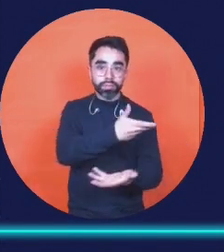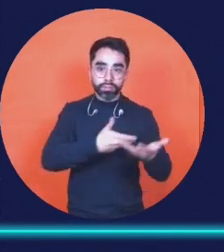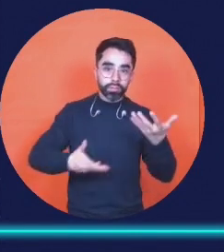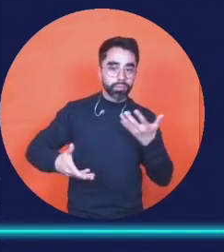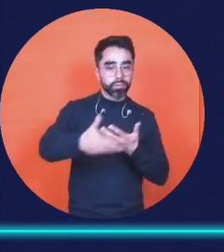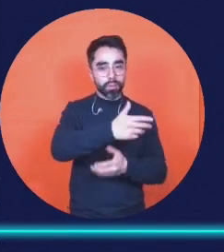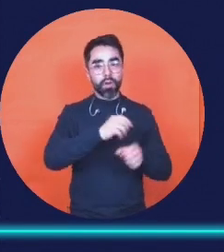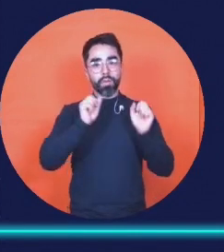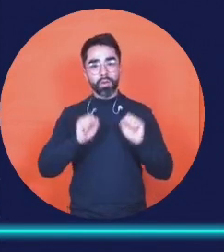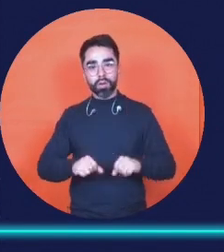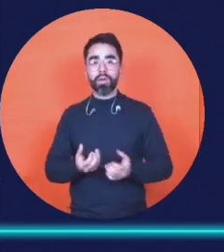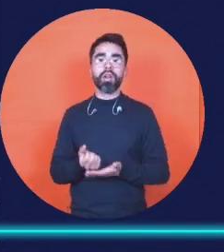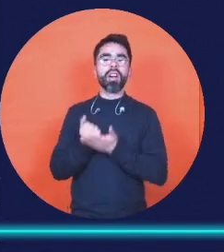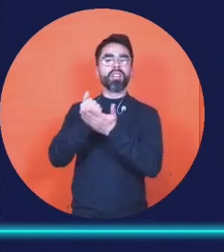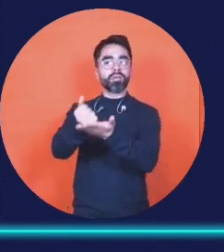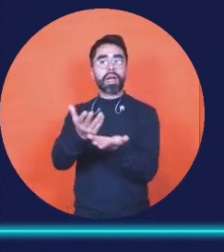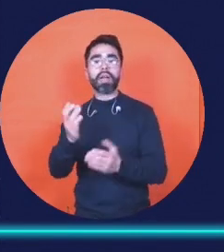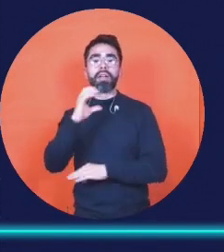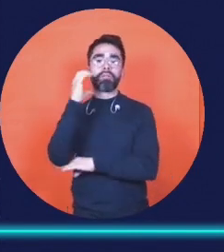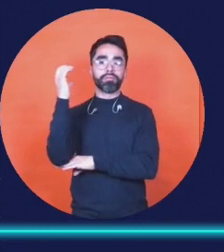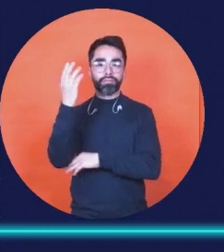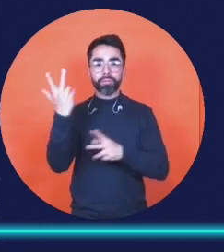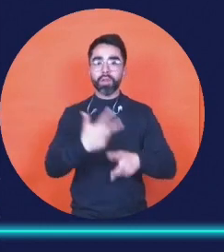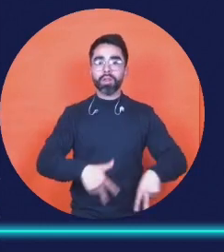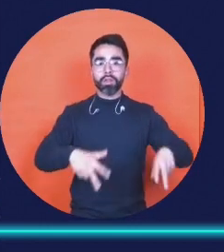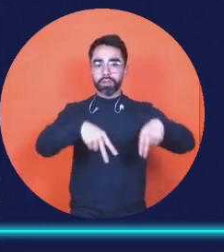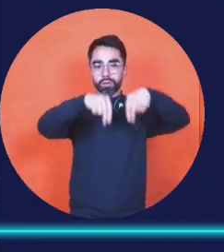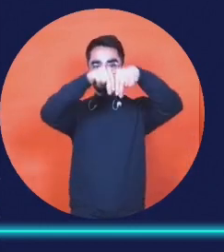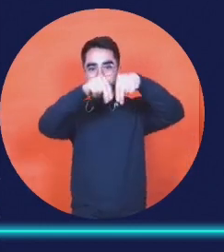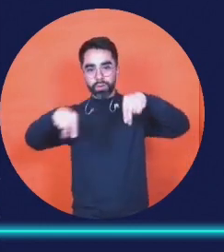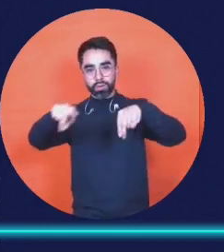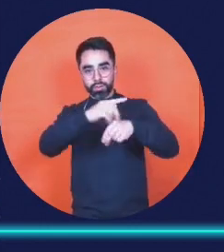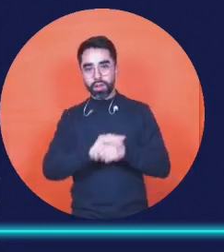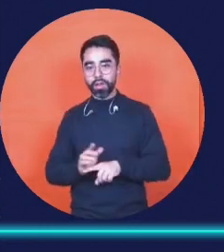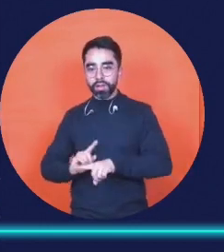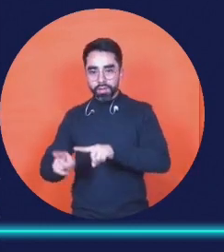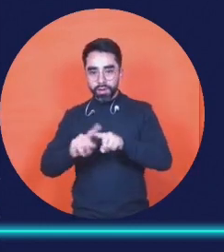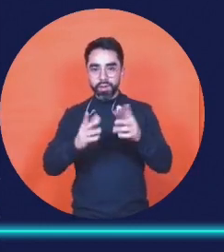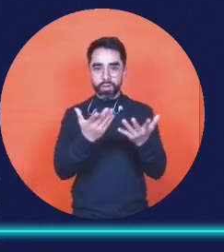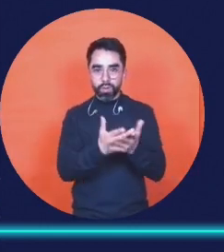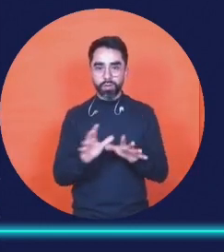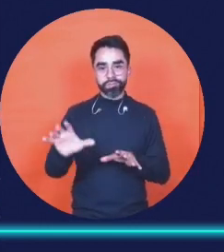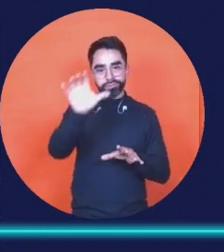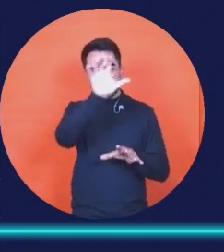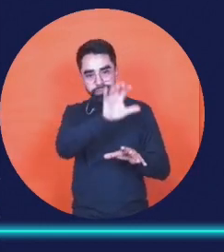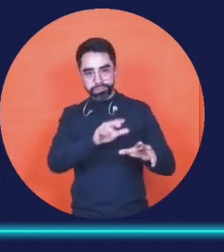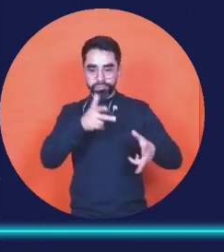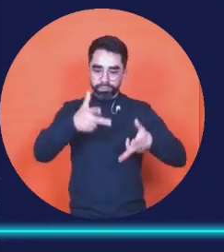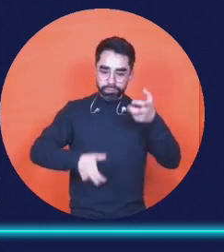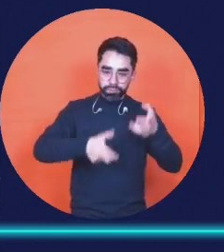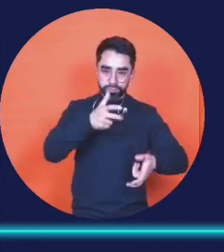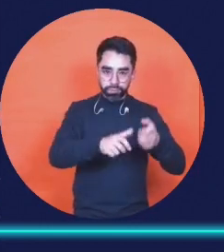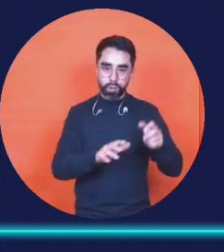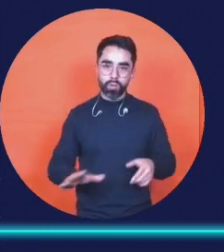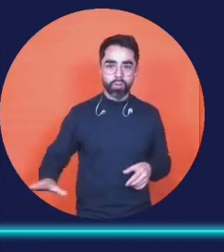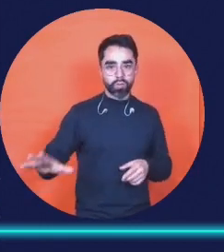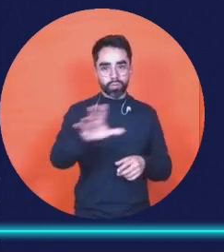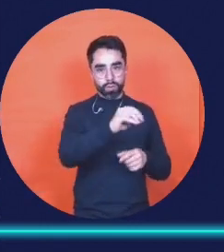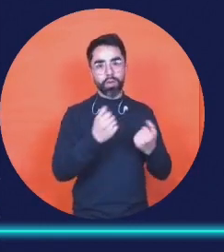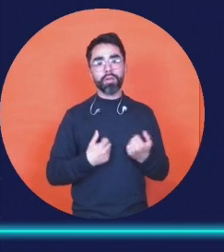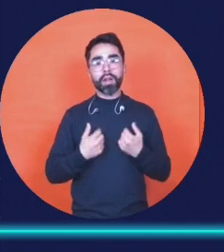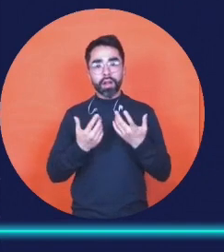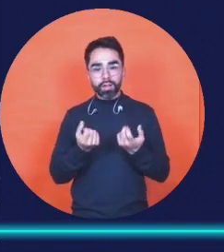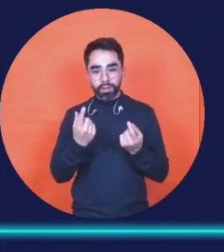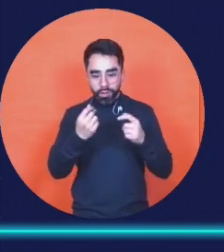para sumarle al país, para sumarle a la sociedad y al resto del ecosistema de los videojuegos, para que todos cada vez seamos como un ecosistema